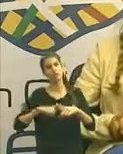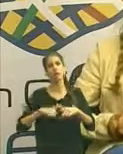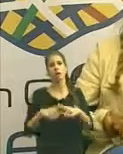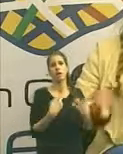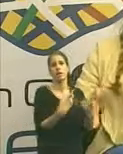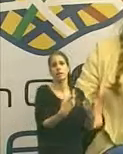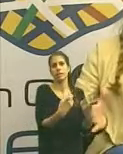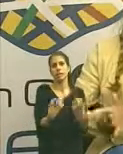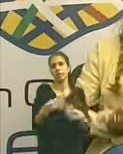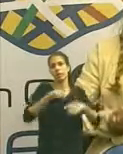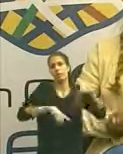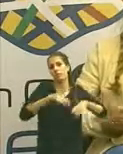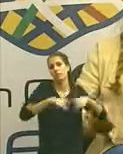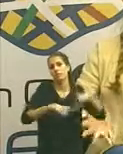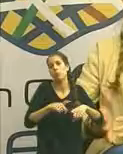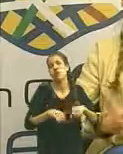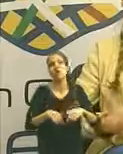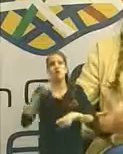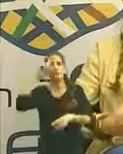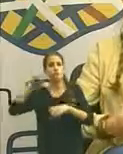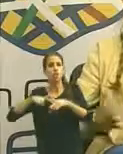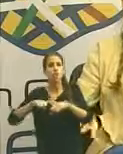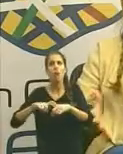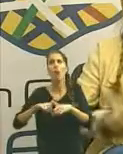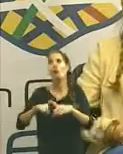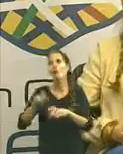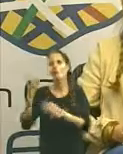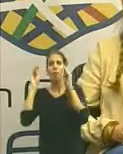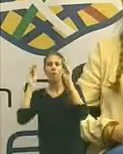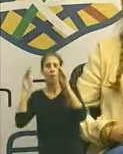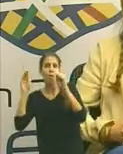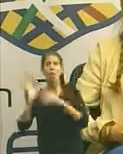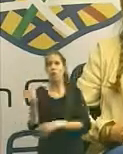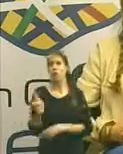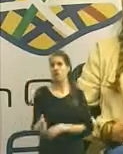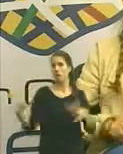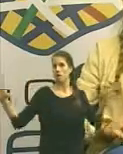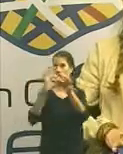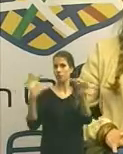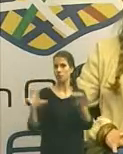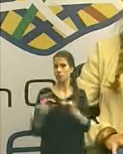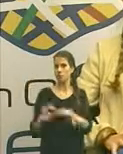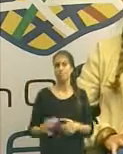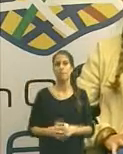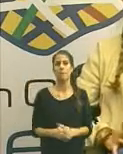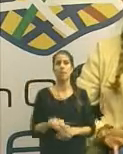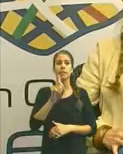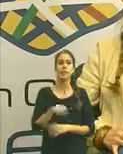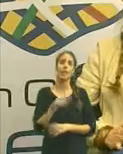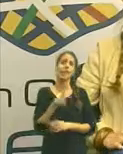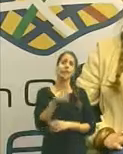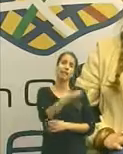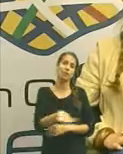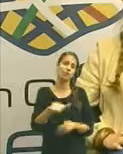necesidad, pues se deriva al psicólogo, al pedagogo, al profesional que corresponda. También trabajamos con niños en